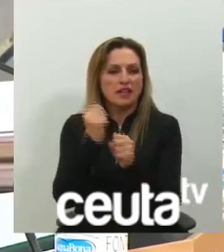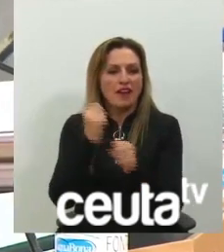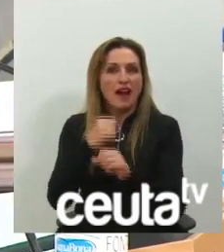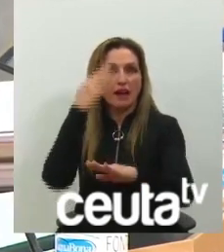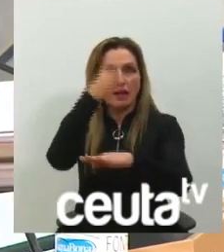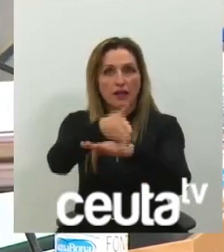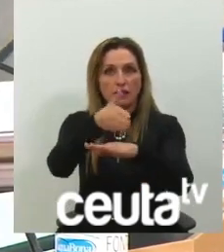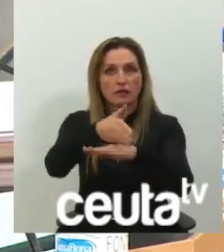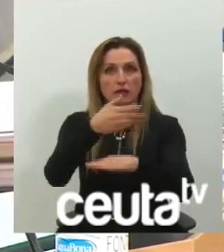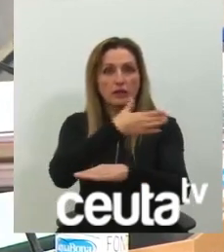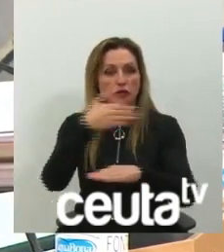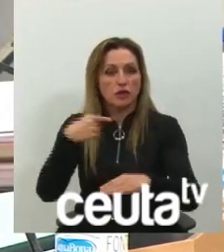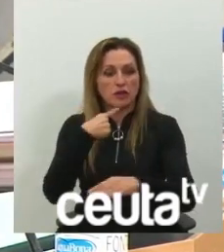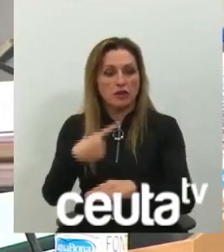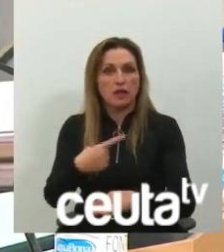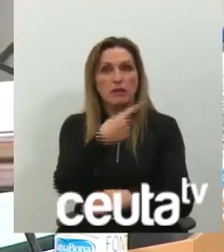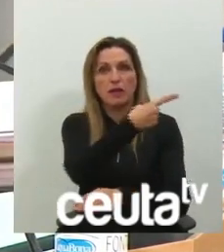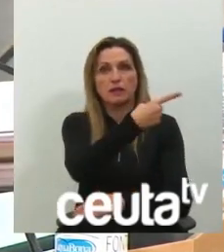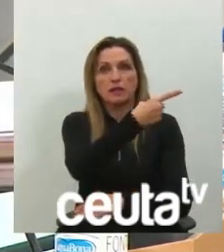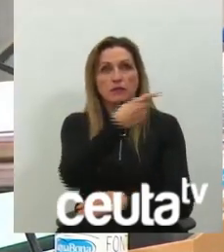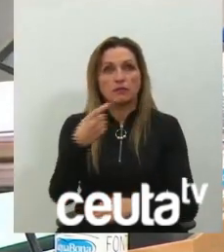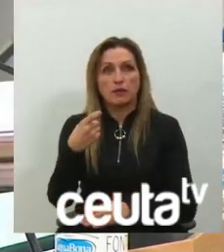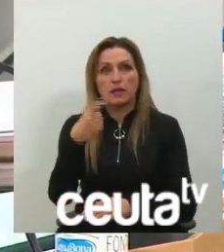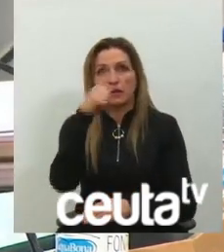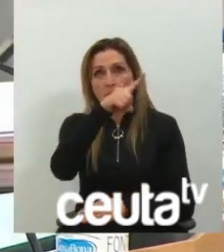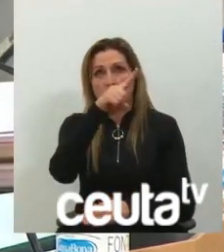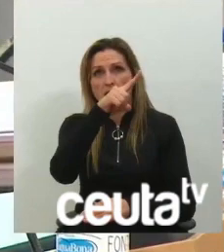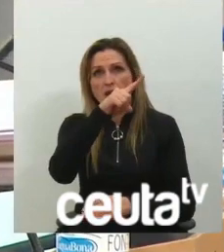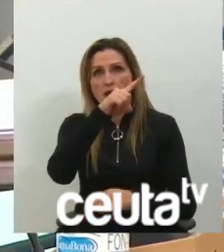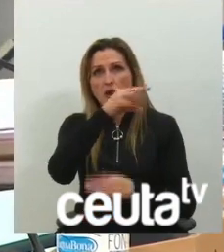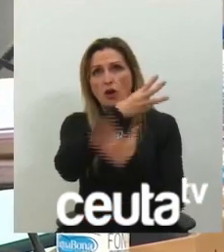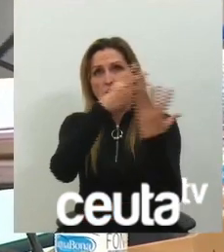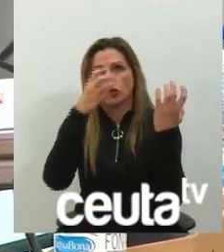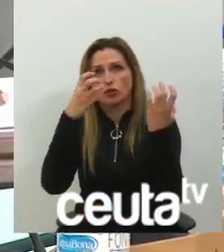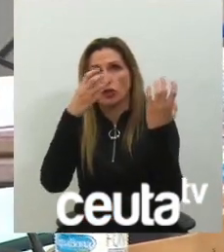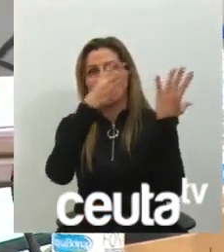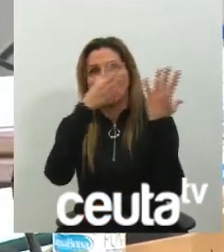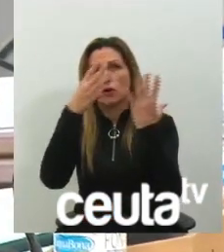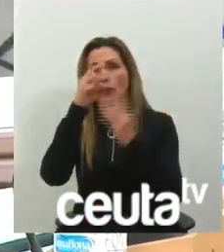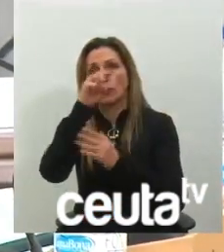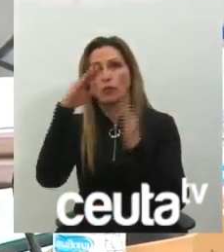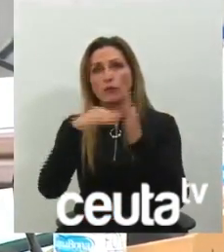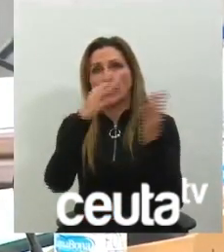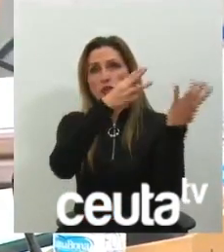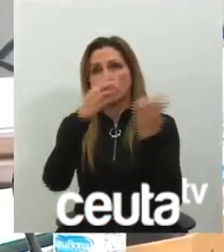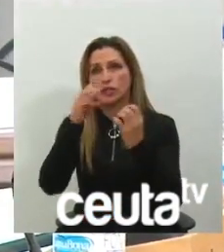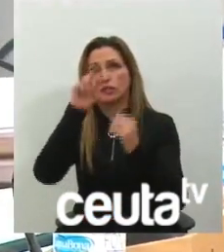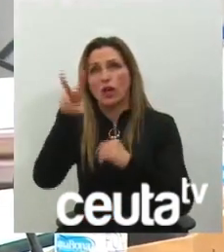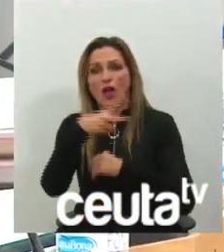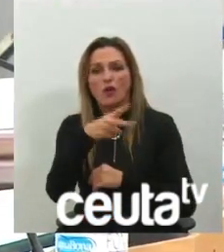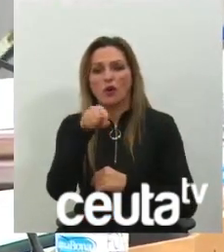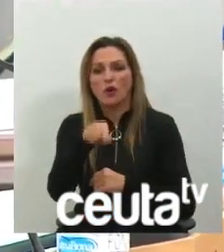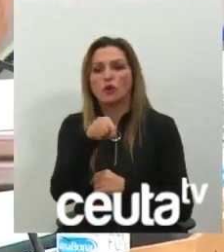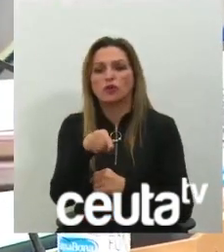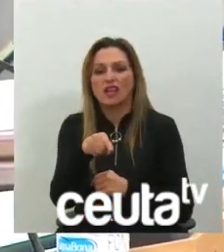1.800 euros que usted cobra todos los meses por venir dos días dos mañanas aquí hacer hace a presentar sus propuestas